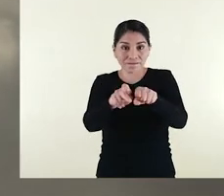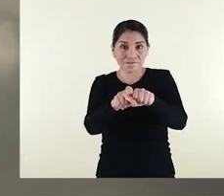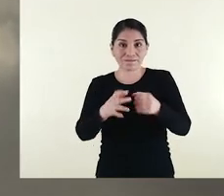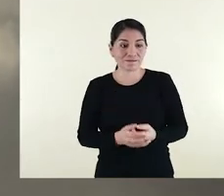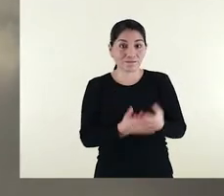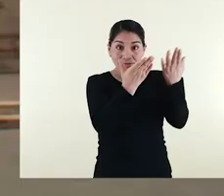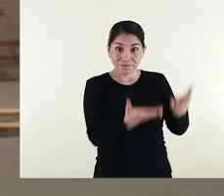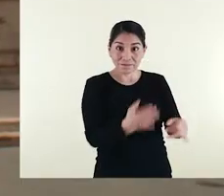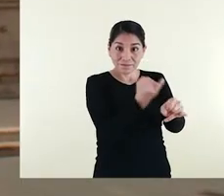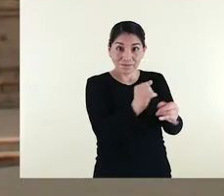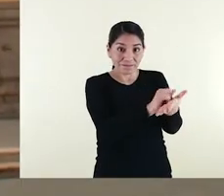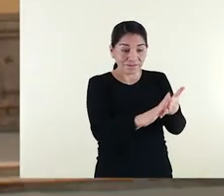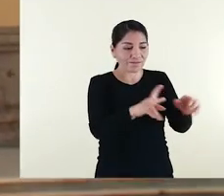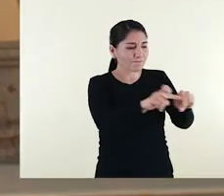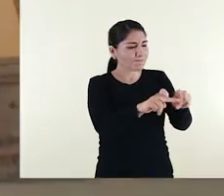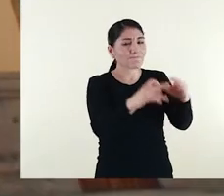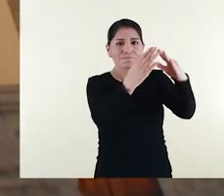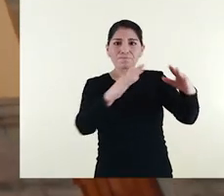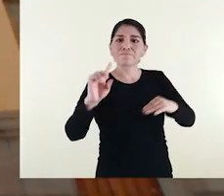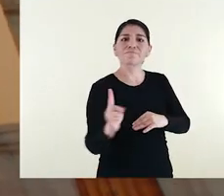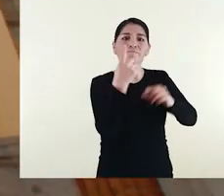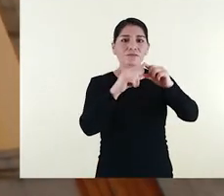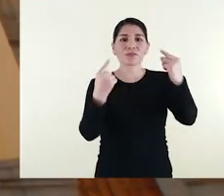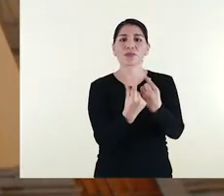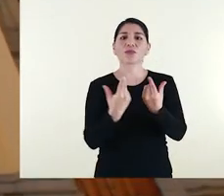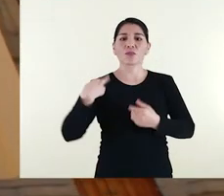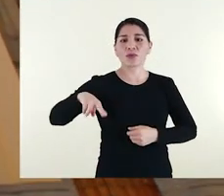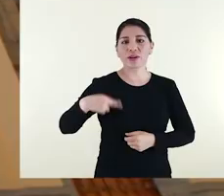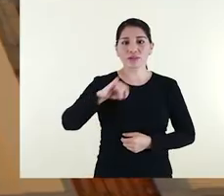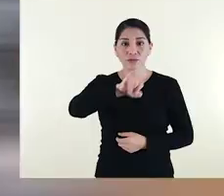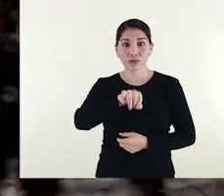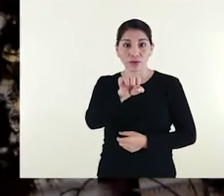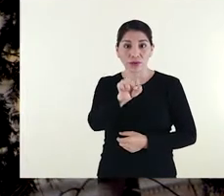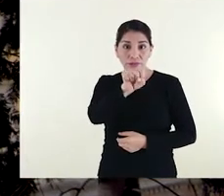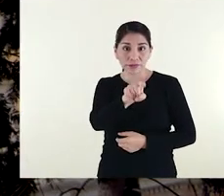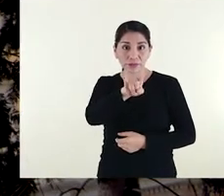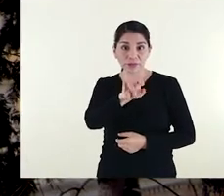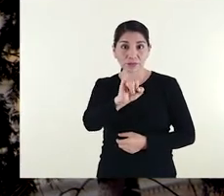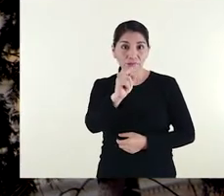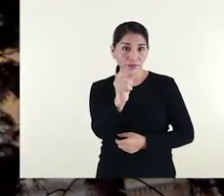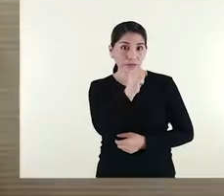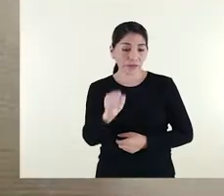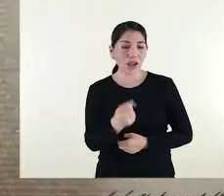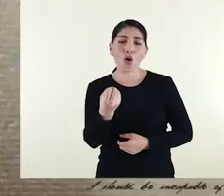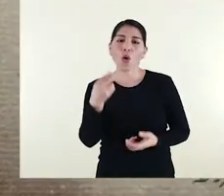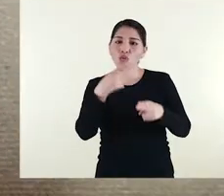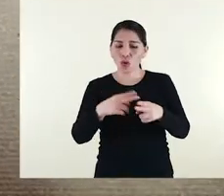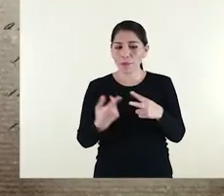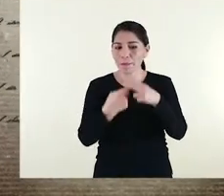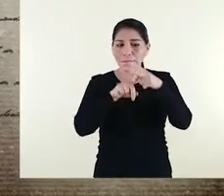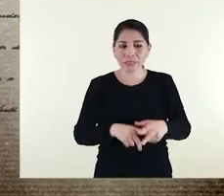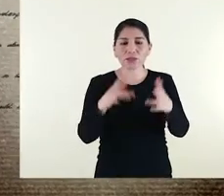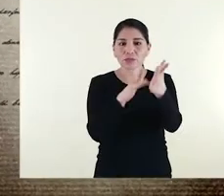Iglesia de San Pedro. La Iglesia de San Pedro es la casa matriz de los jesuitas en el Perú, o como son llamados formalmente, la